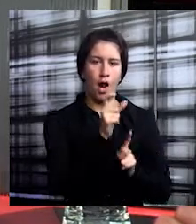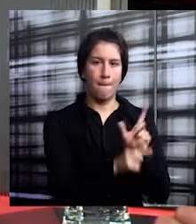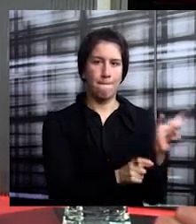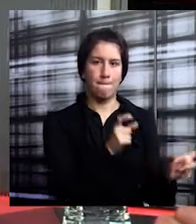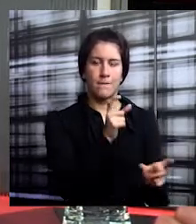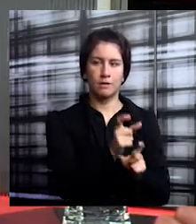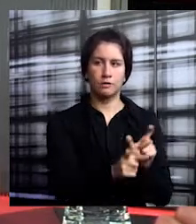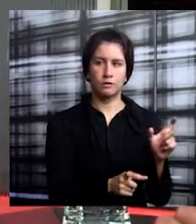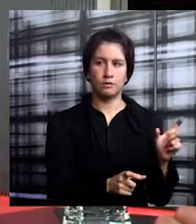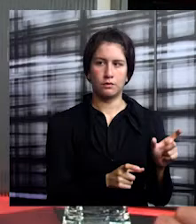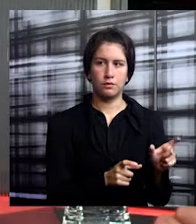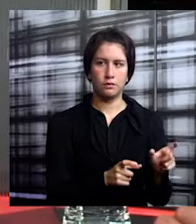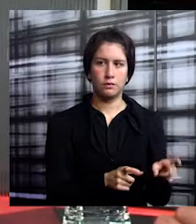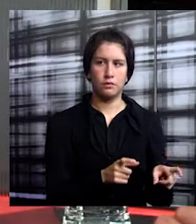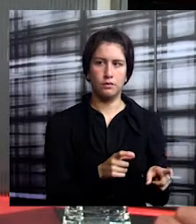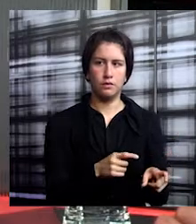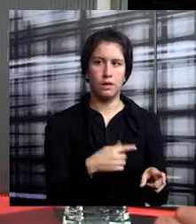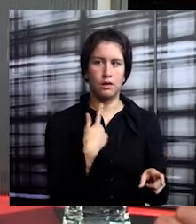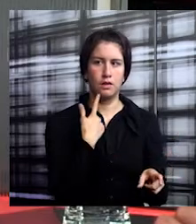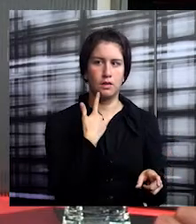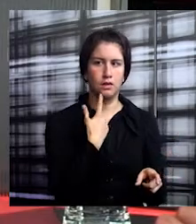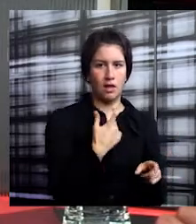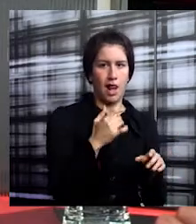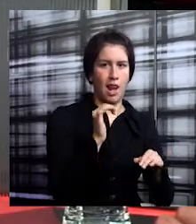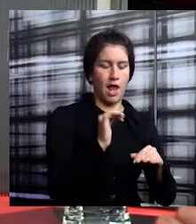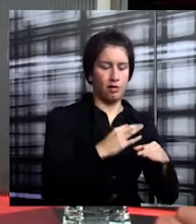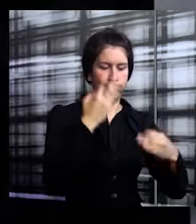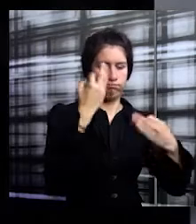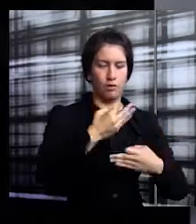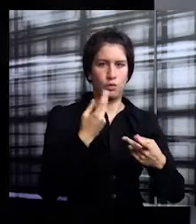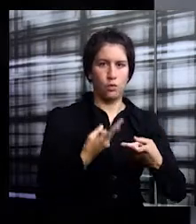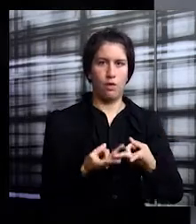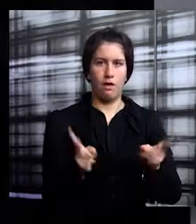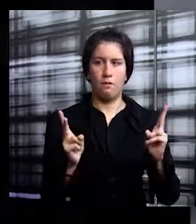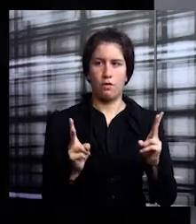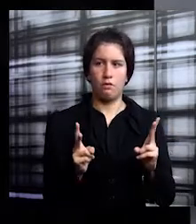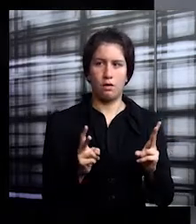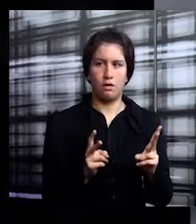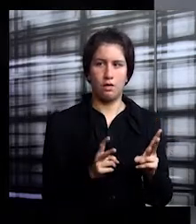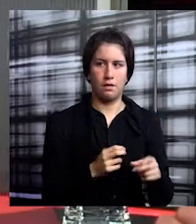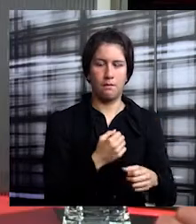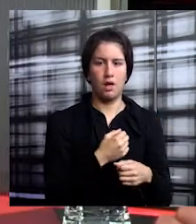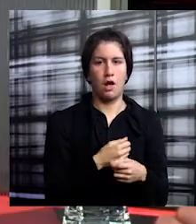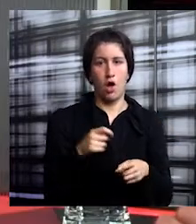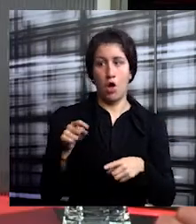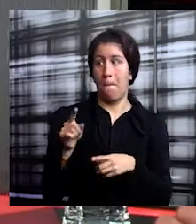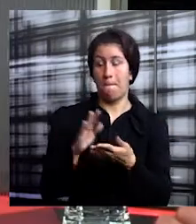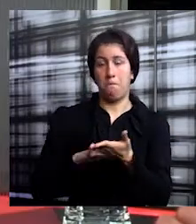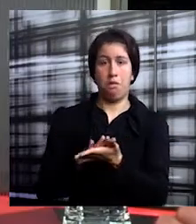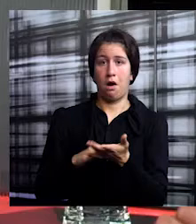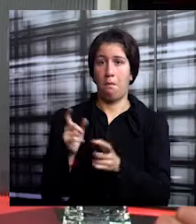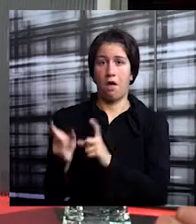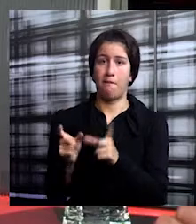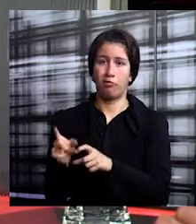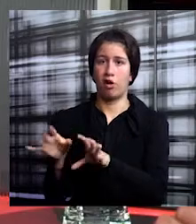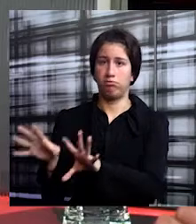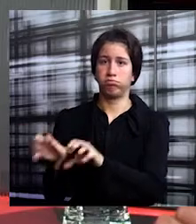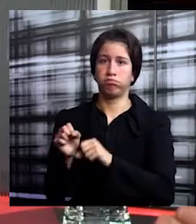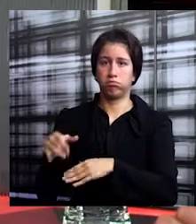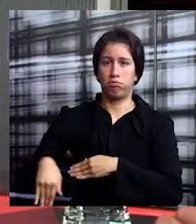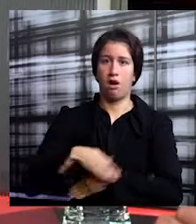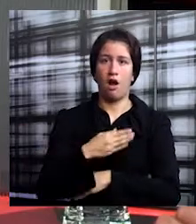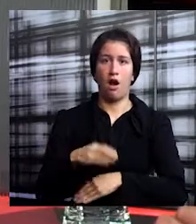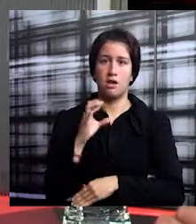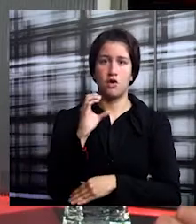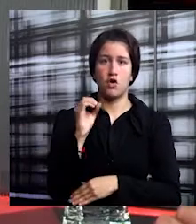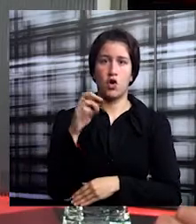este caso la seguridad pública, por ejemplo, los comerciantes de la calle Condel. Lo que hace ese recurso de protección y lo que provocan